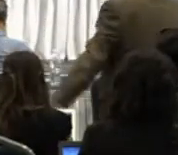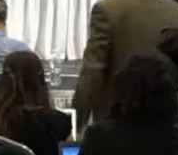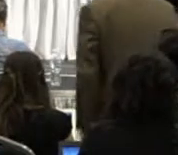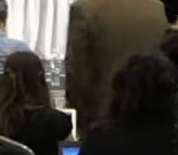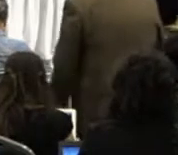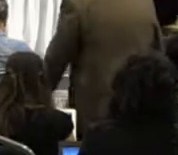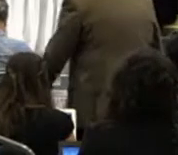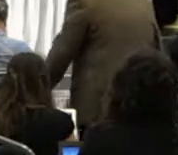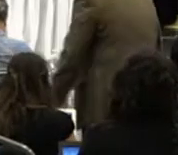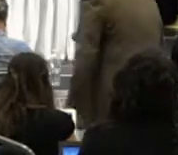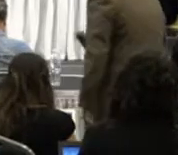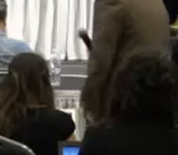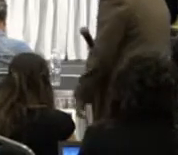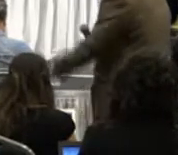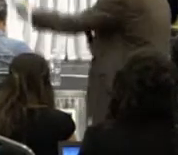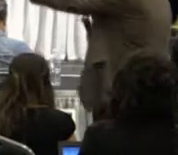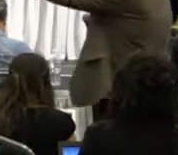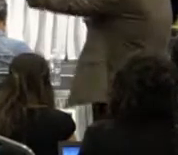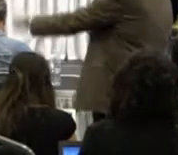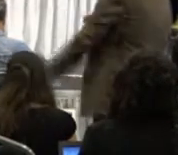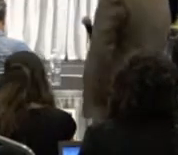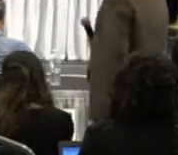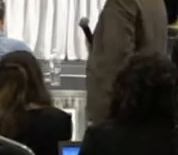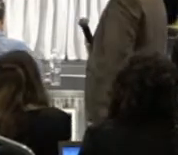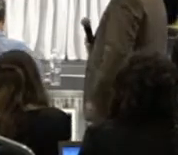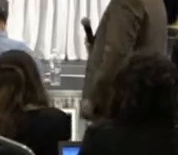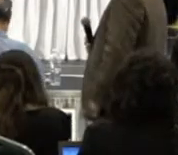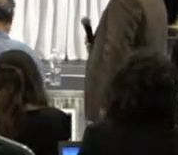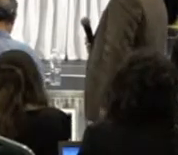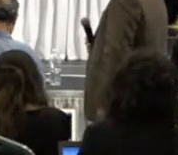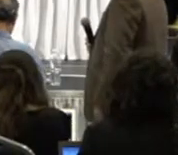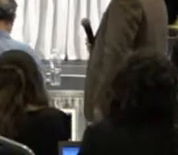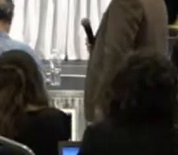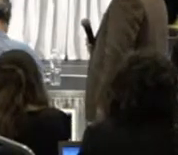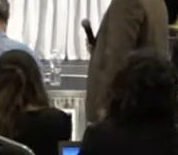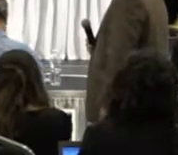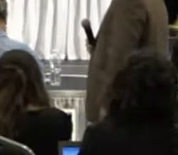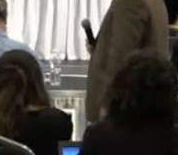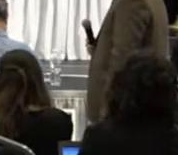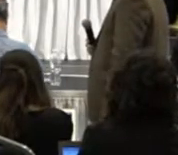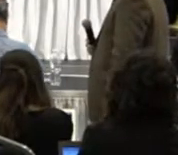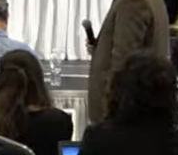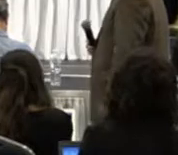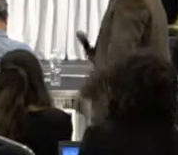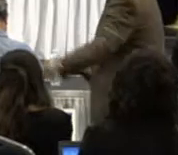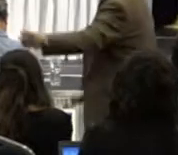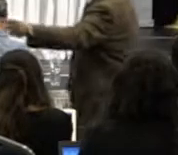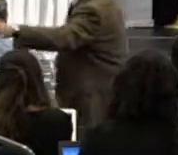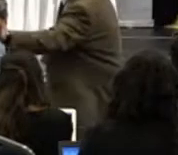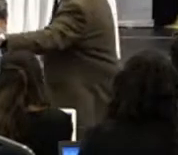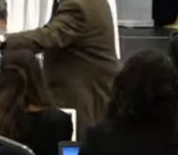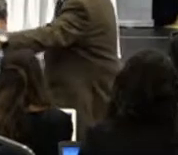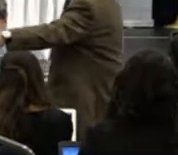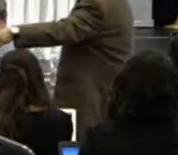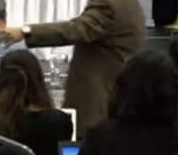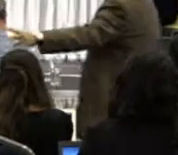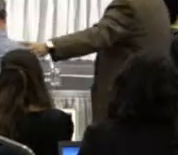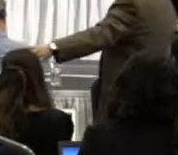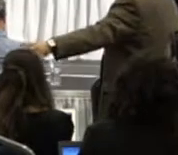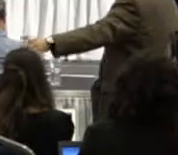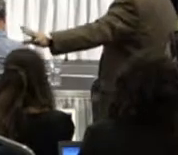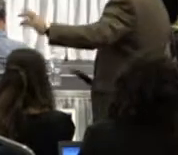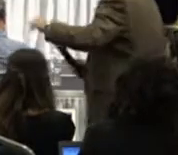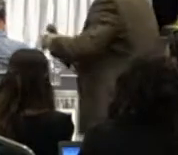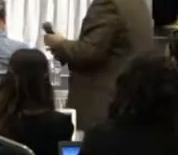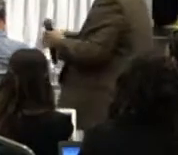Federal. Nosotros estamos colaborando con el gobierno en la medida posible para atender